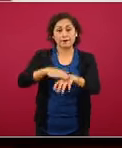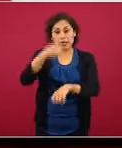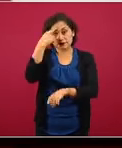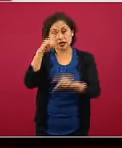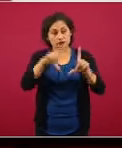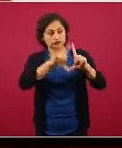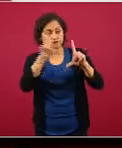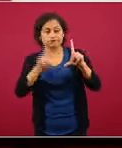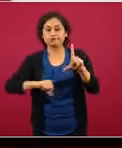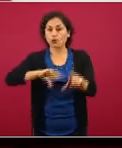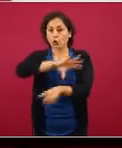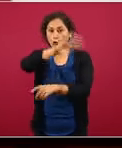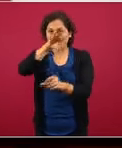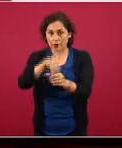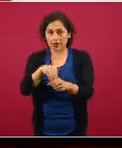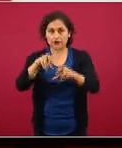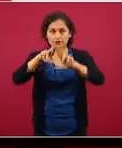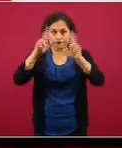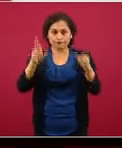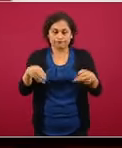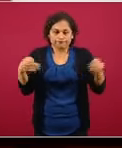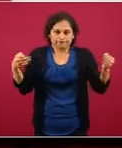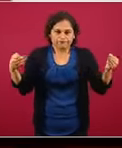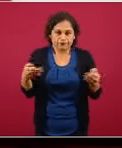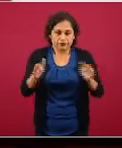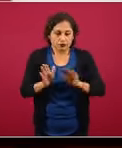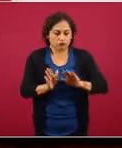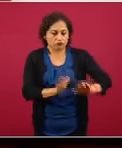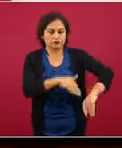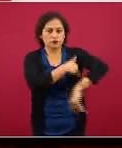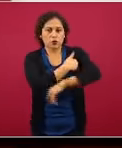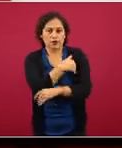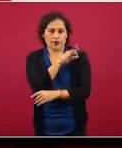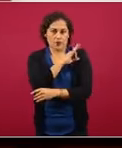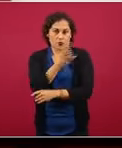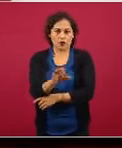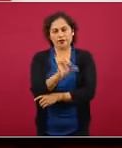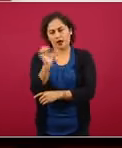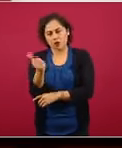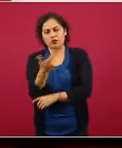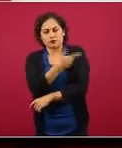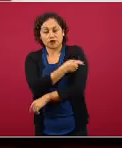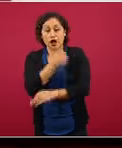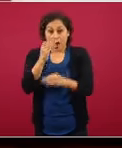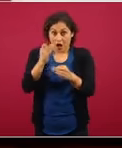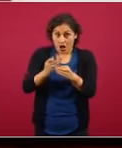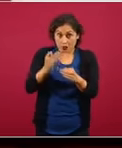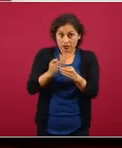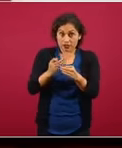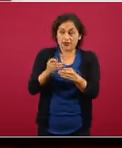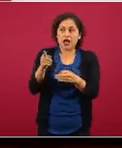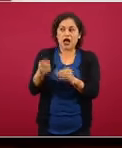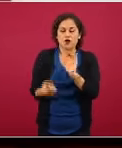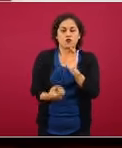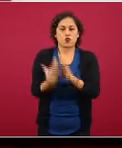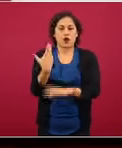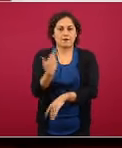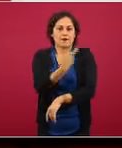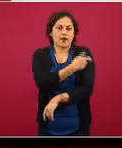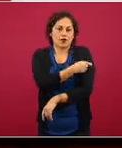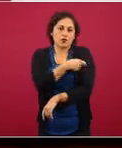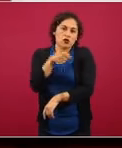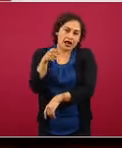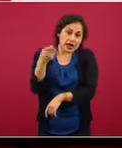una buena red de frío. Y ahora que tenemos esta necesidad de implementar una nueva vacuna, que además